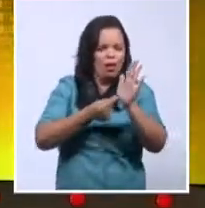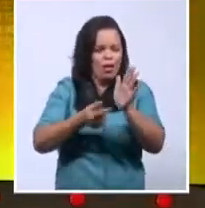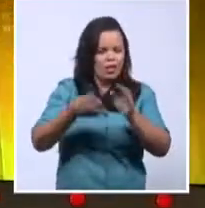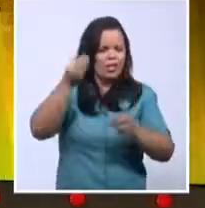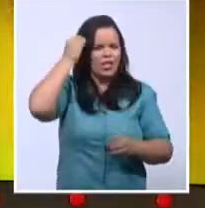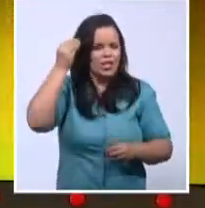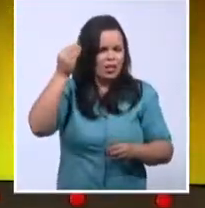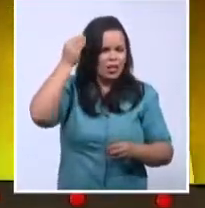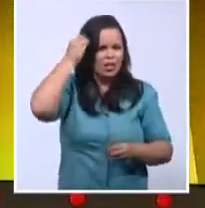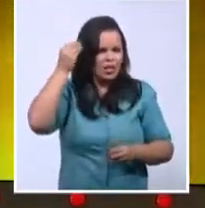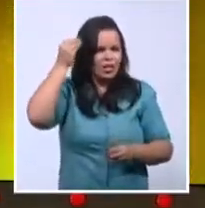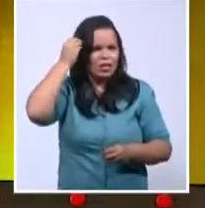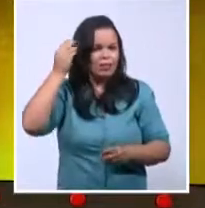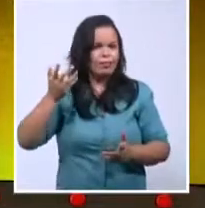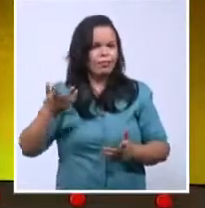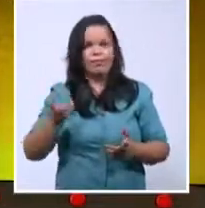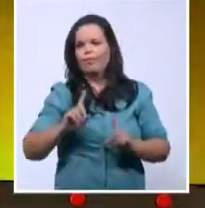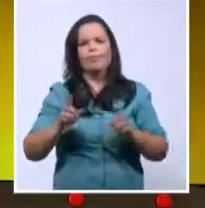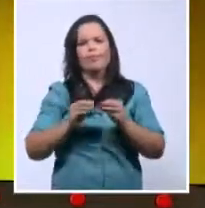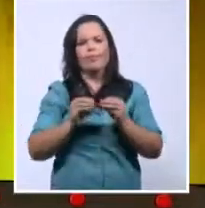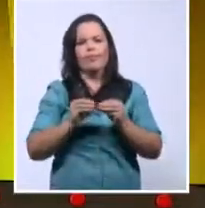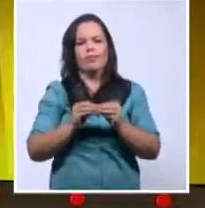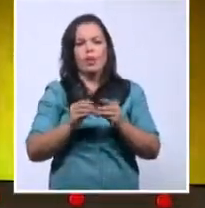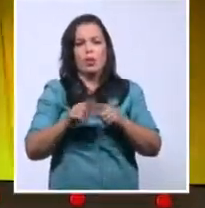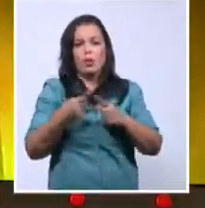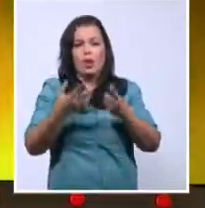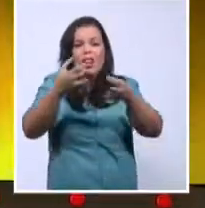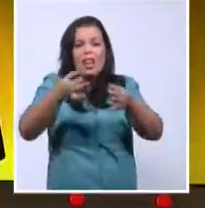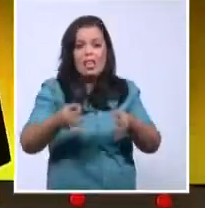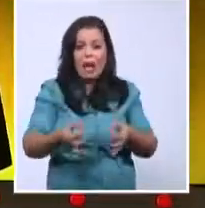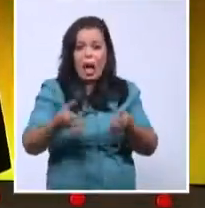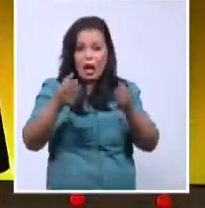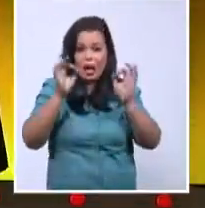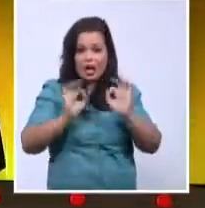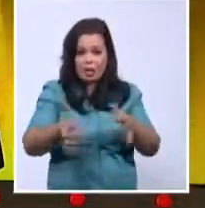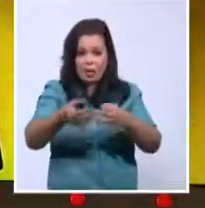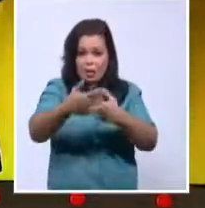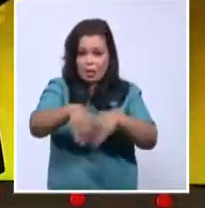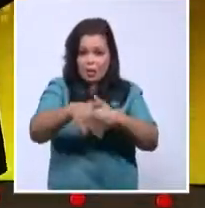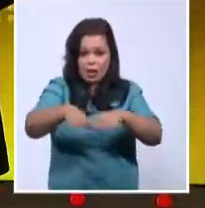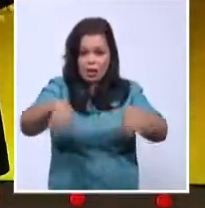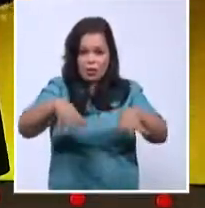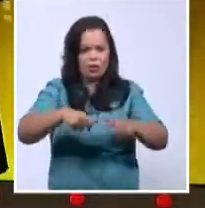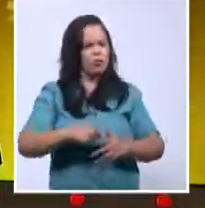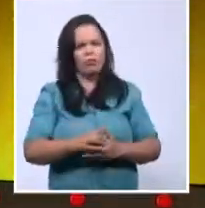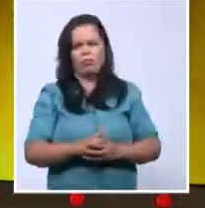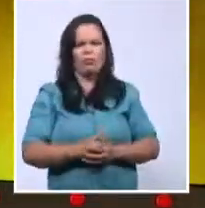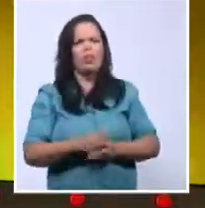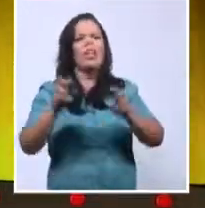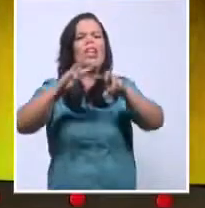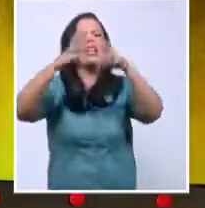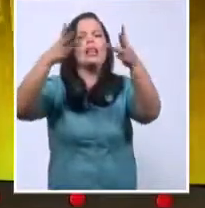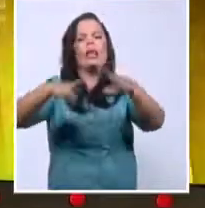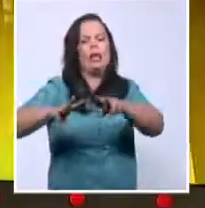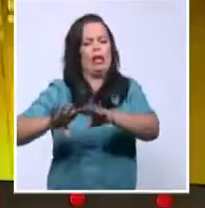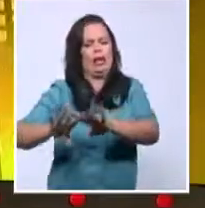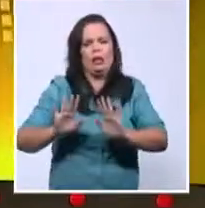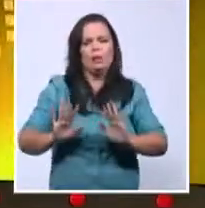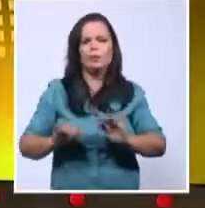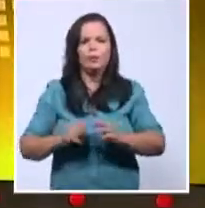existe, solo existe en las redes sociales. En la mañana, después que el Ministerio de Cultura publicaba esta nota, rápidamente